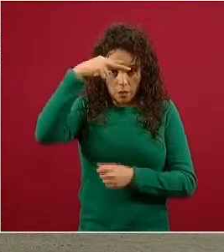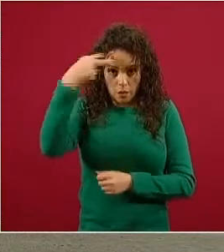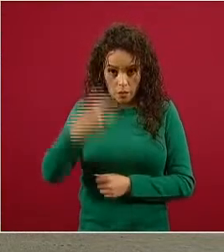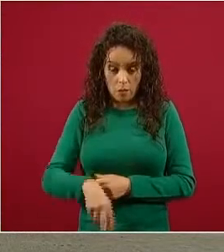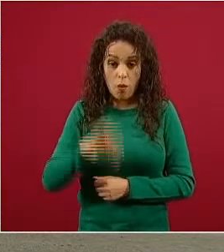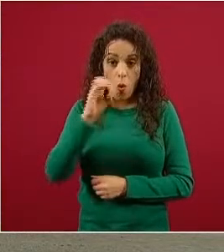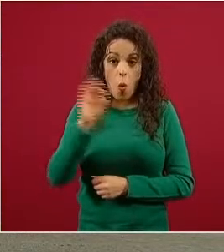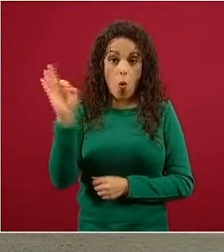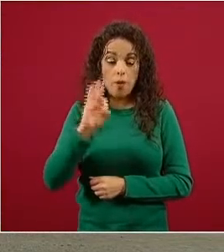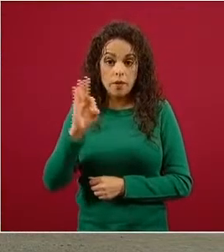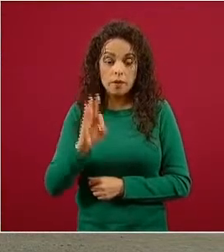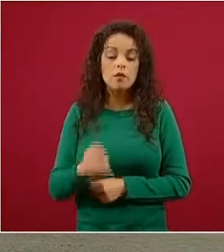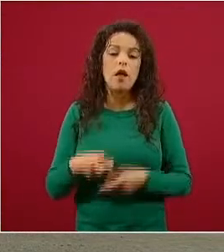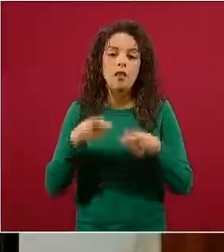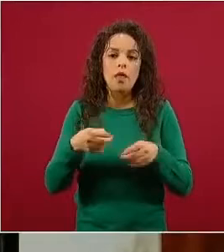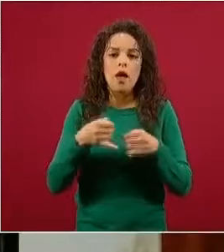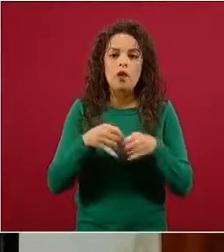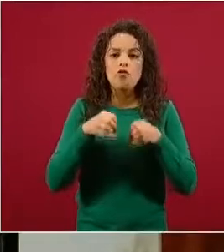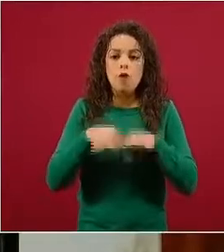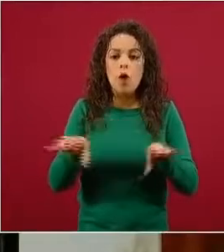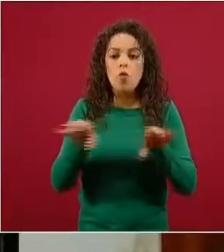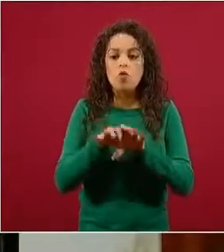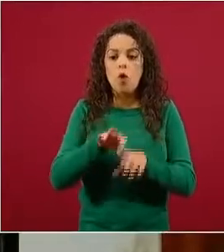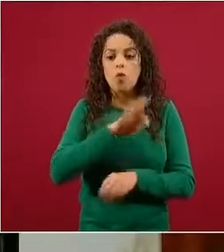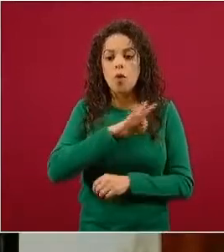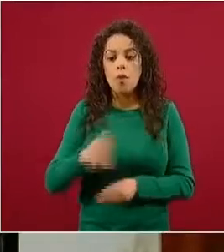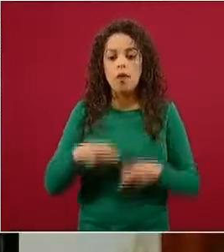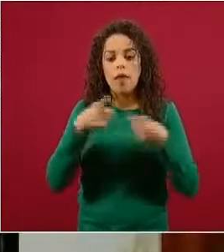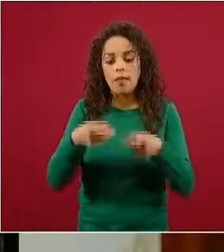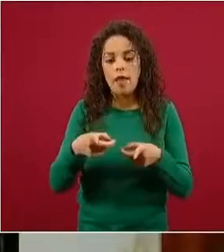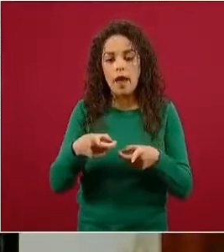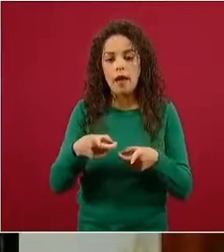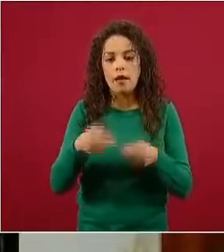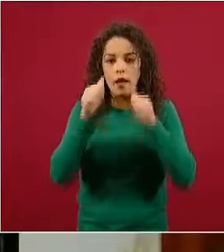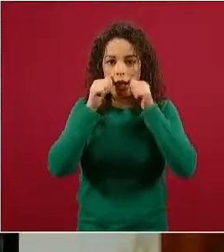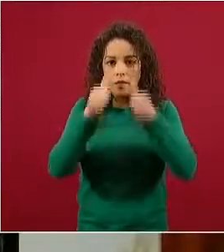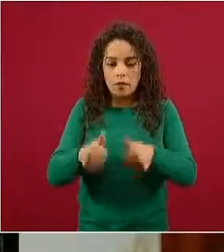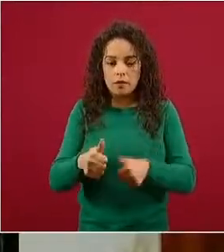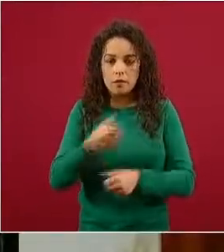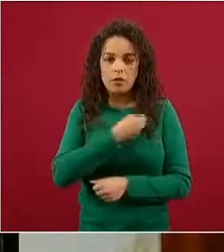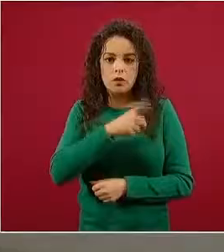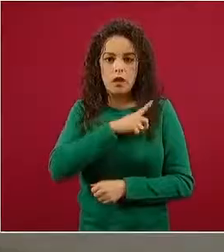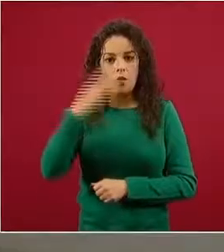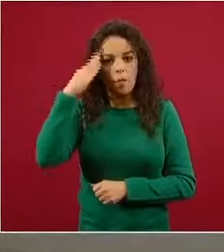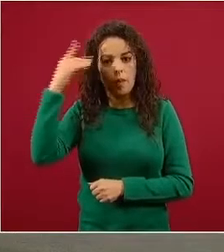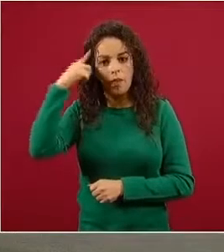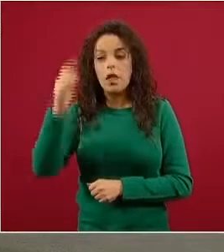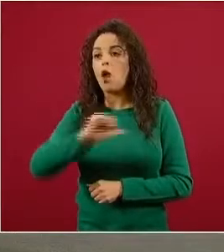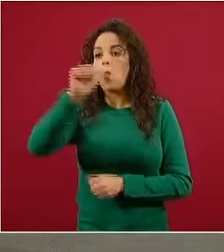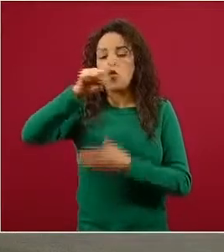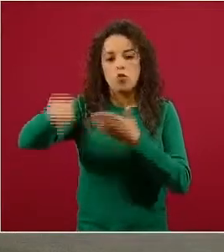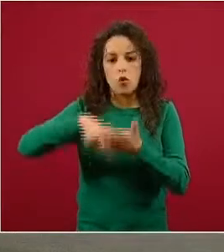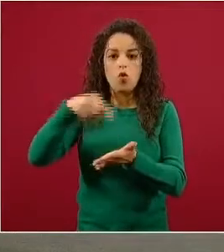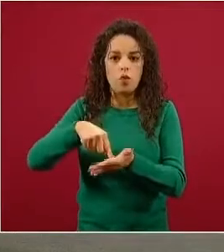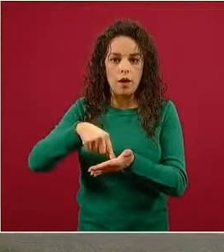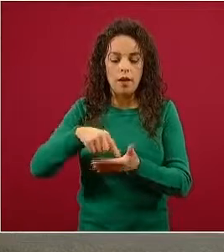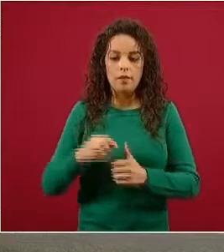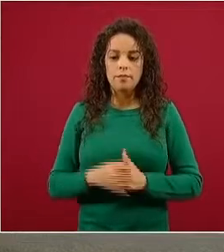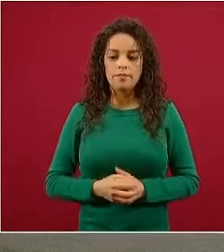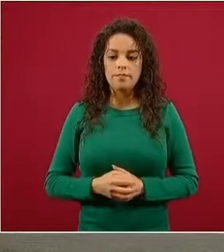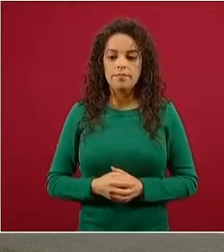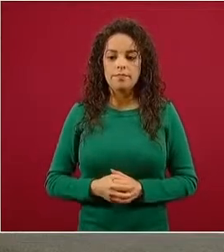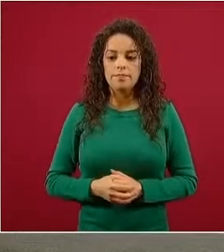en general muchas asociaciones. Está la línea de la Secretaría de Marina, está la de las